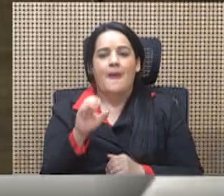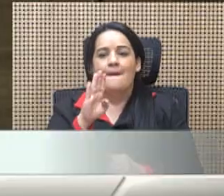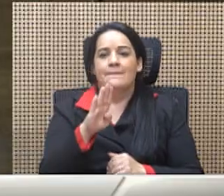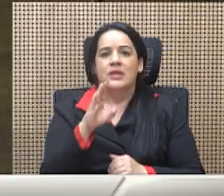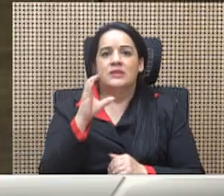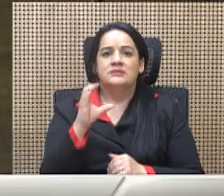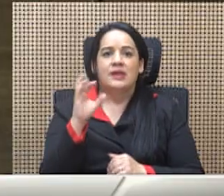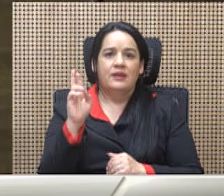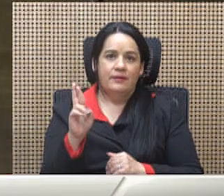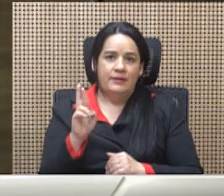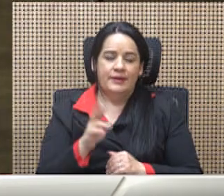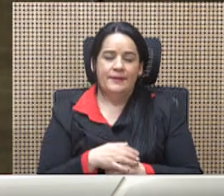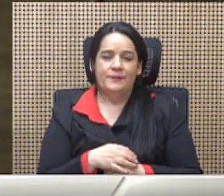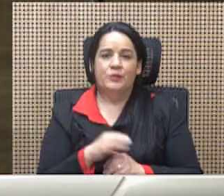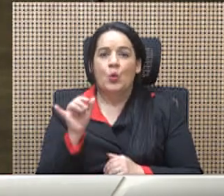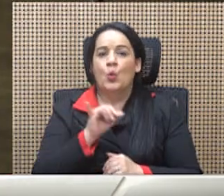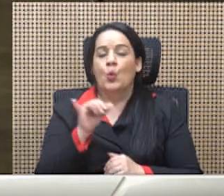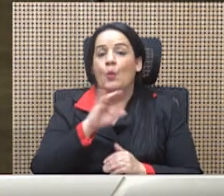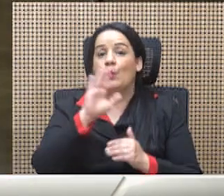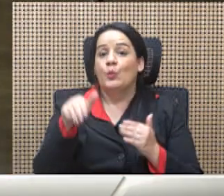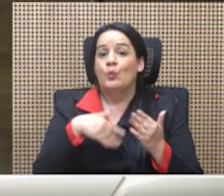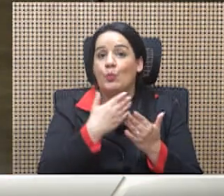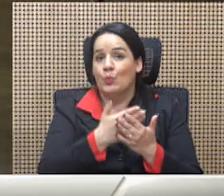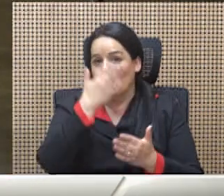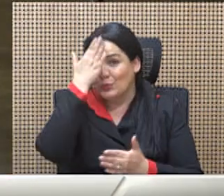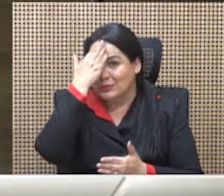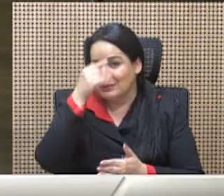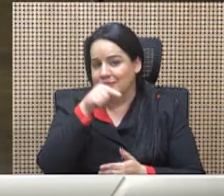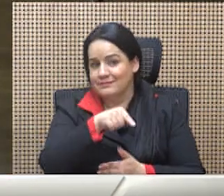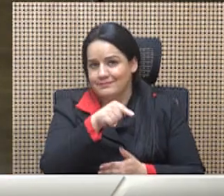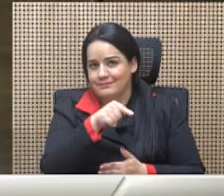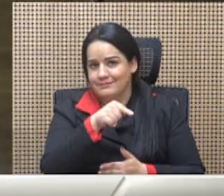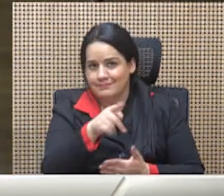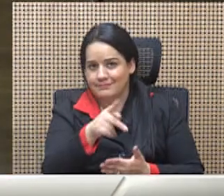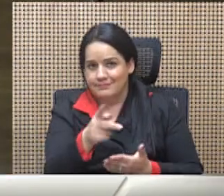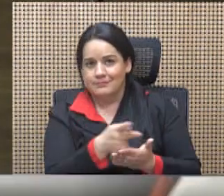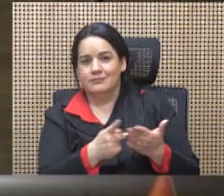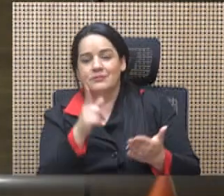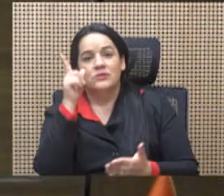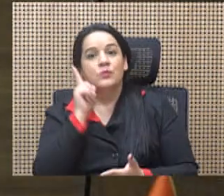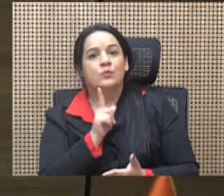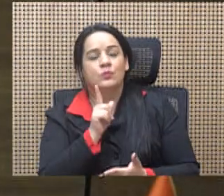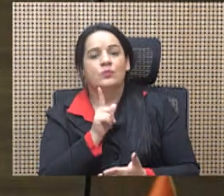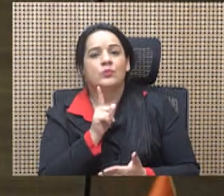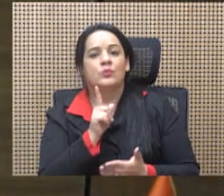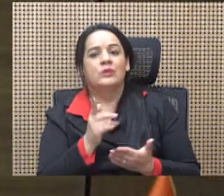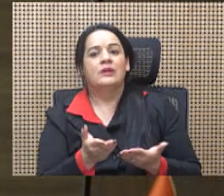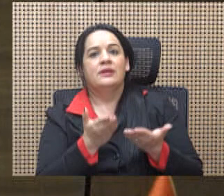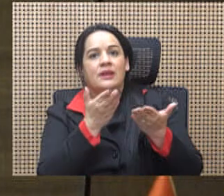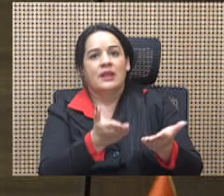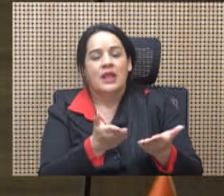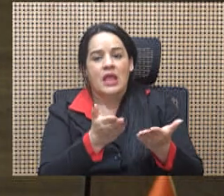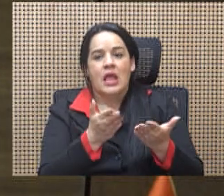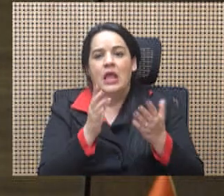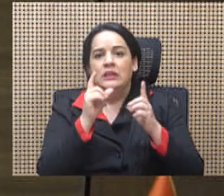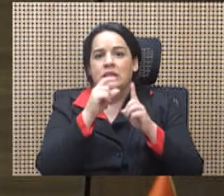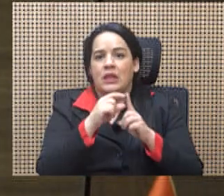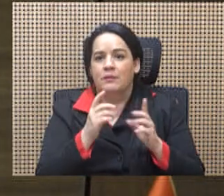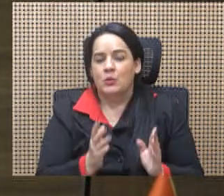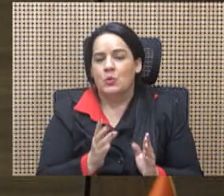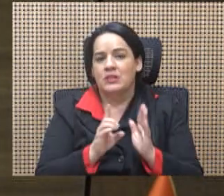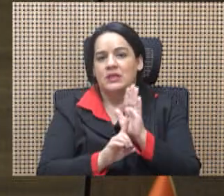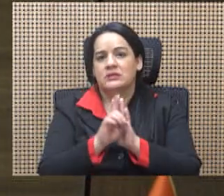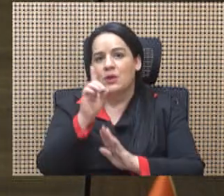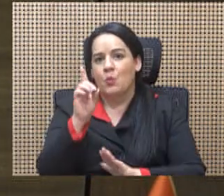como Todos sabemos la provincia de limón ha sido históricamente relegada en términos de desarrollo atención